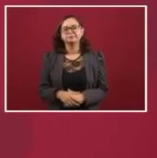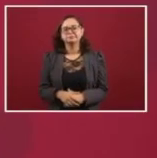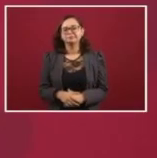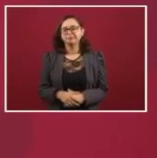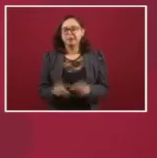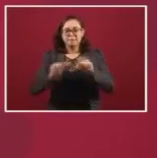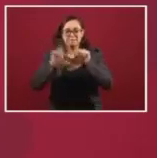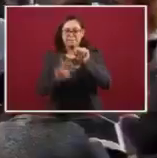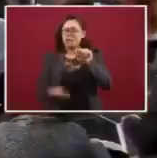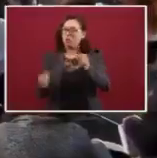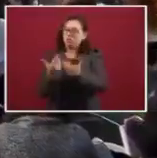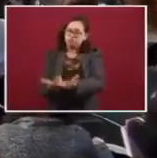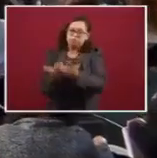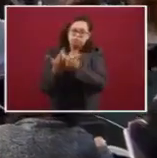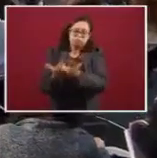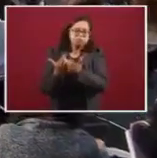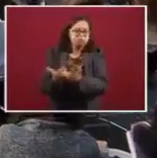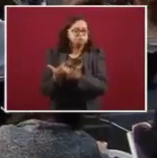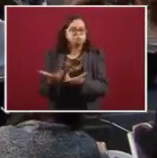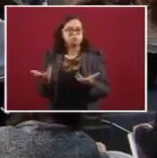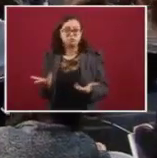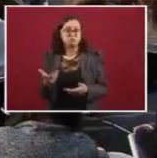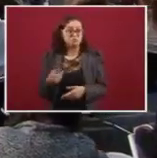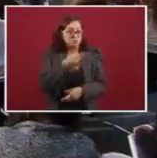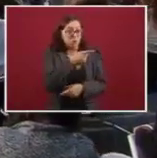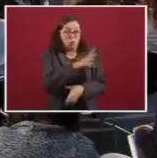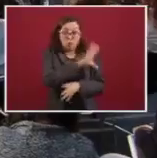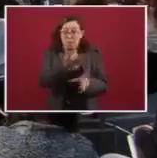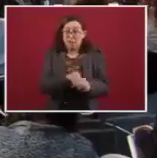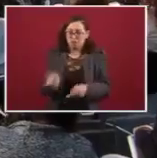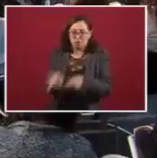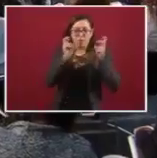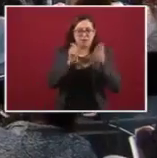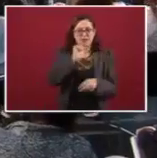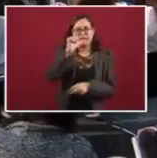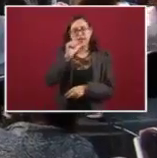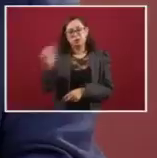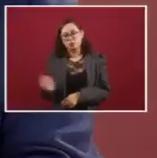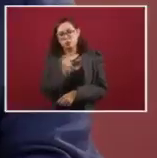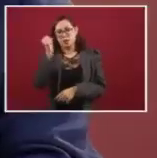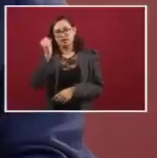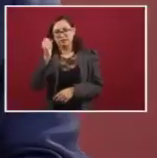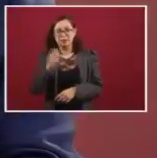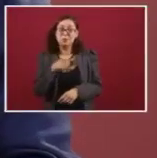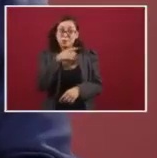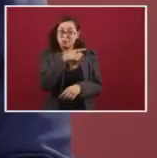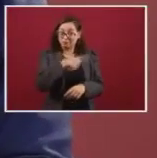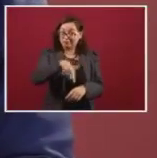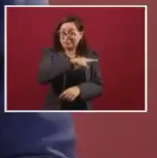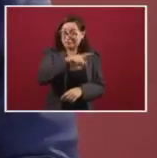tiene muchas riquezas México, no terminaron de saquearlo, que el propósito era